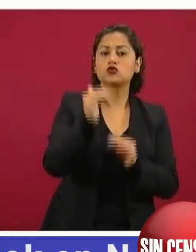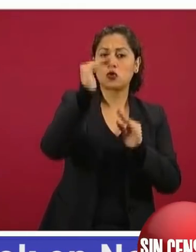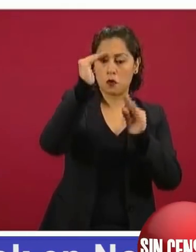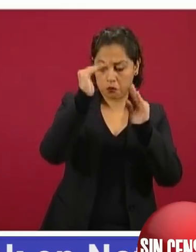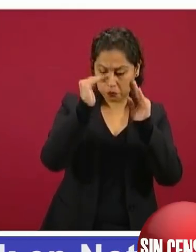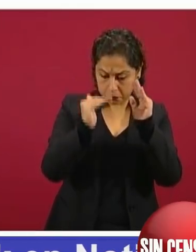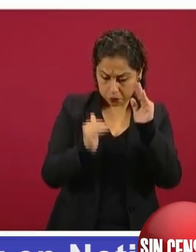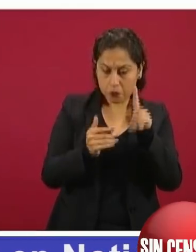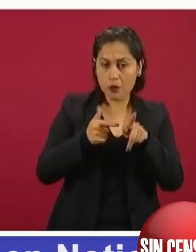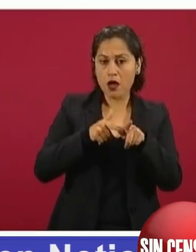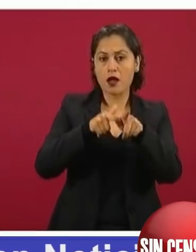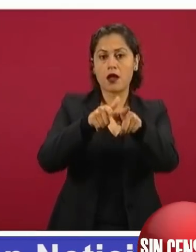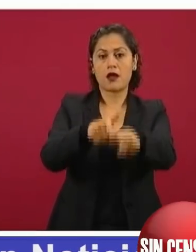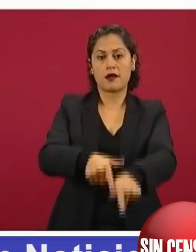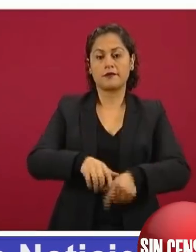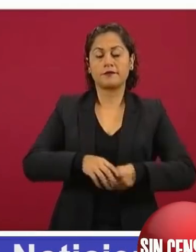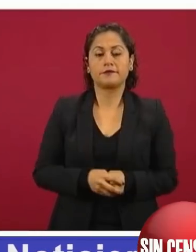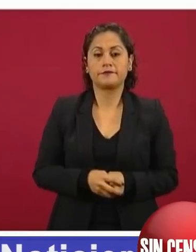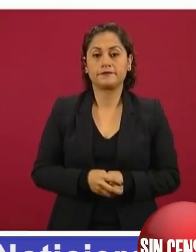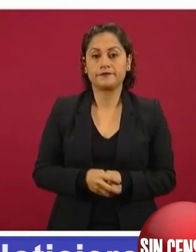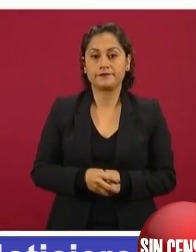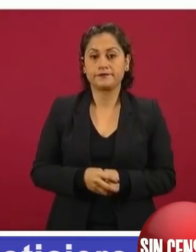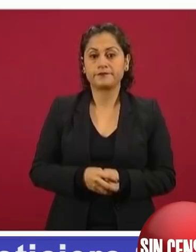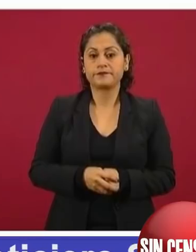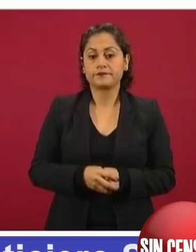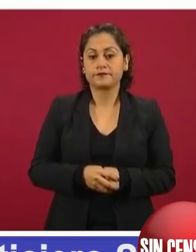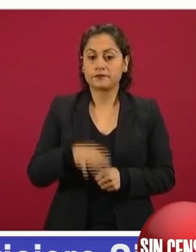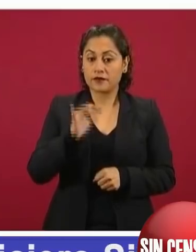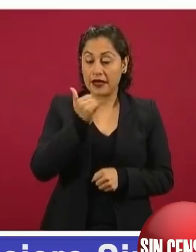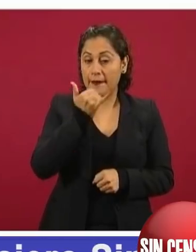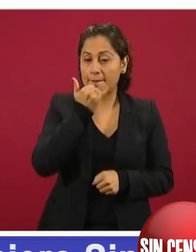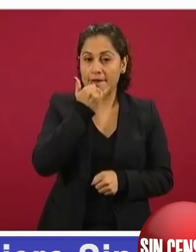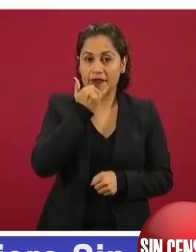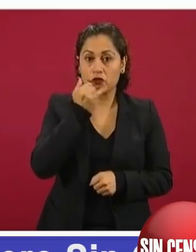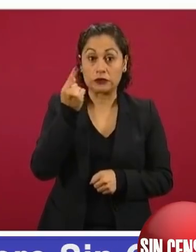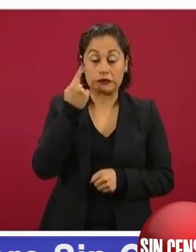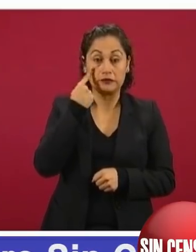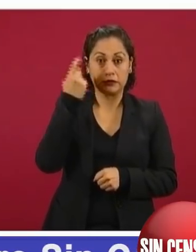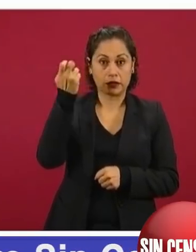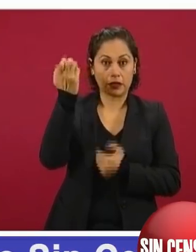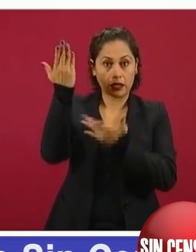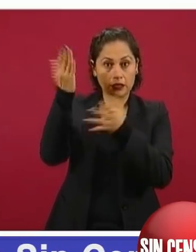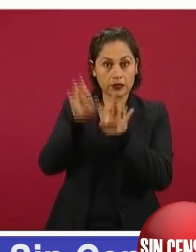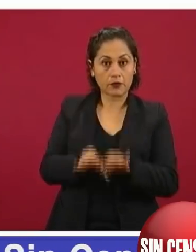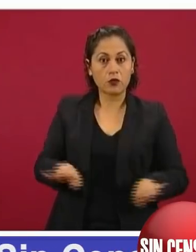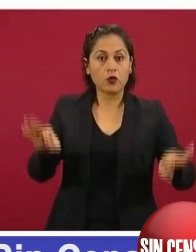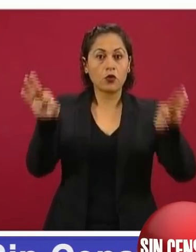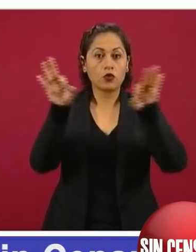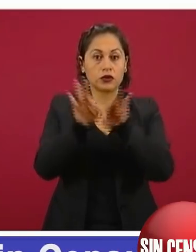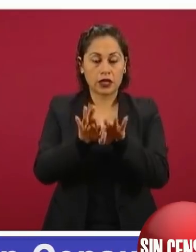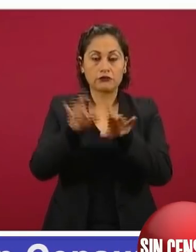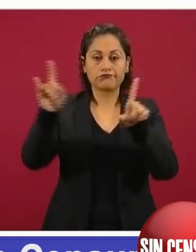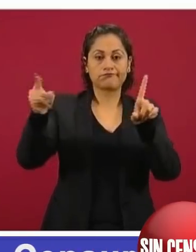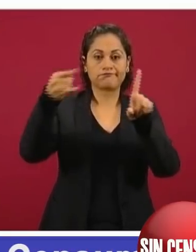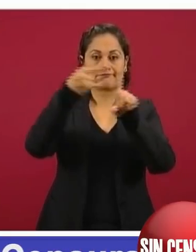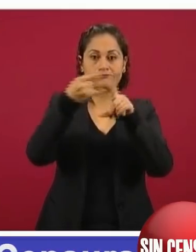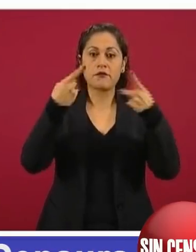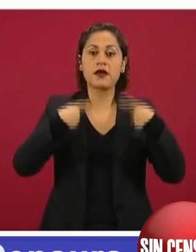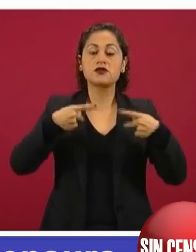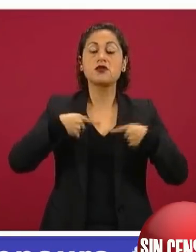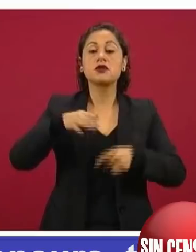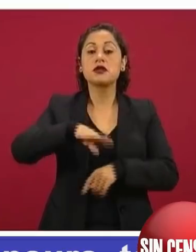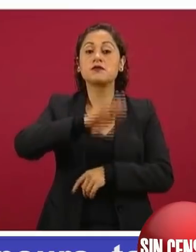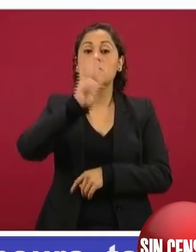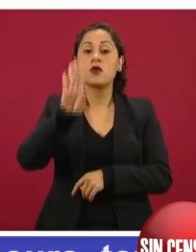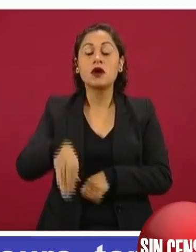reducción continua. Y hospitalización, nomás quería destacar, insisto en destacar la mortalidad en reducción, porque verán